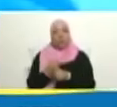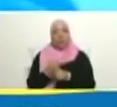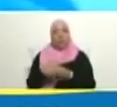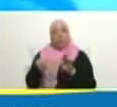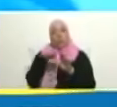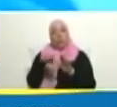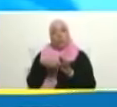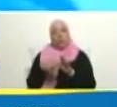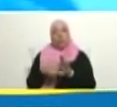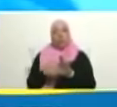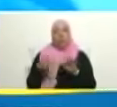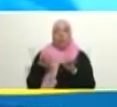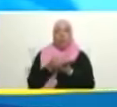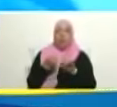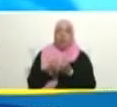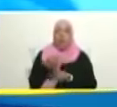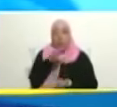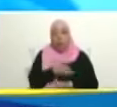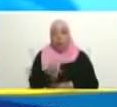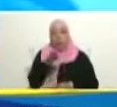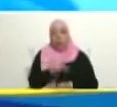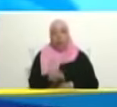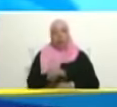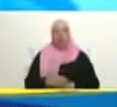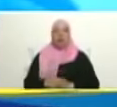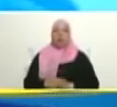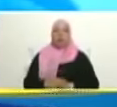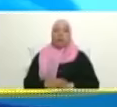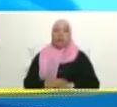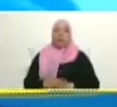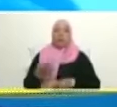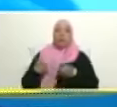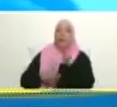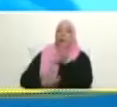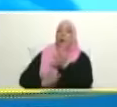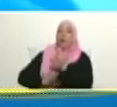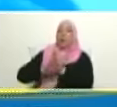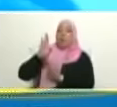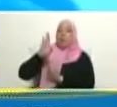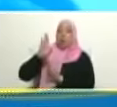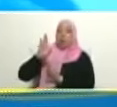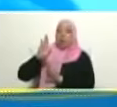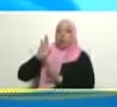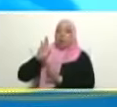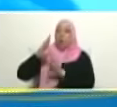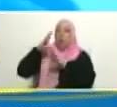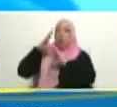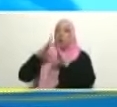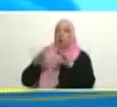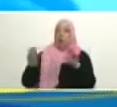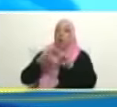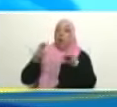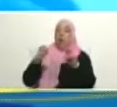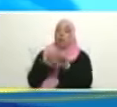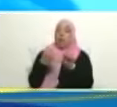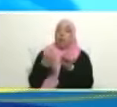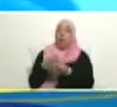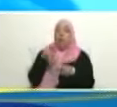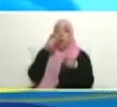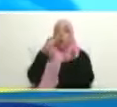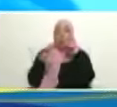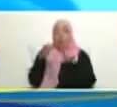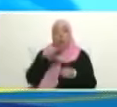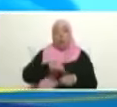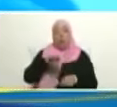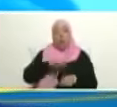grande que tenemos en lo social, pero tenemos que avanzar en todos los temas de la seguridad